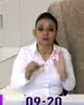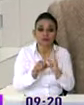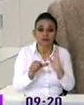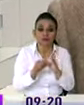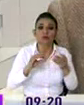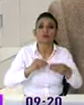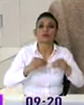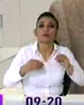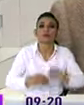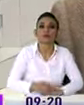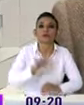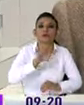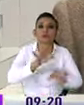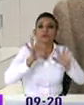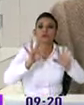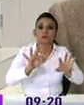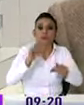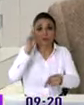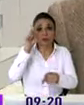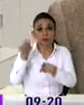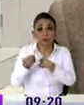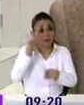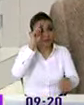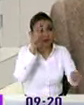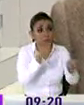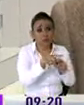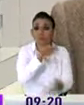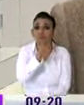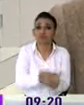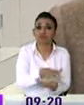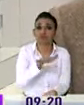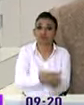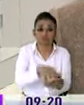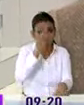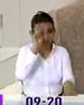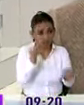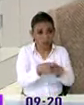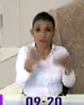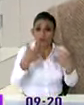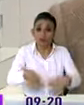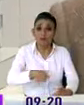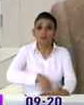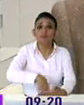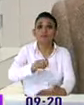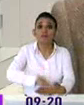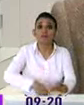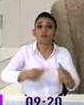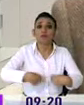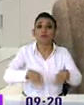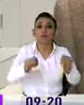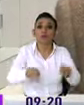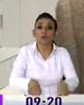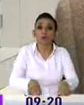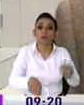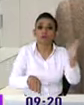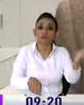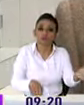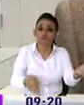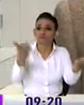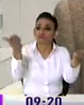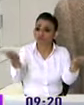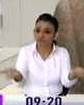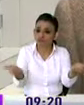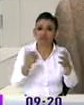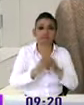58, y se llegó a un acuerdo entre las partes. Luego de ese acuerdo entre las partes se firmó un contrato de dos personas, en este